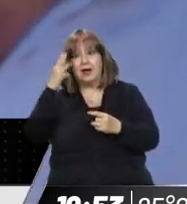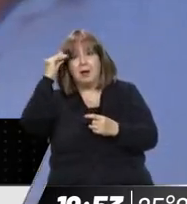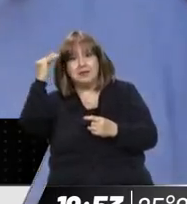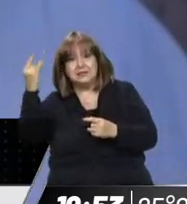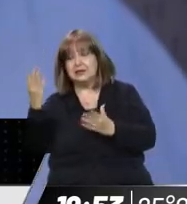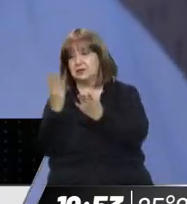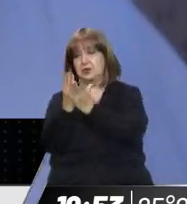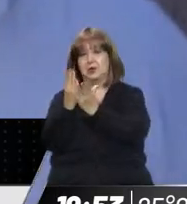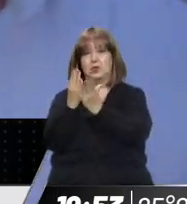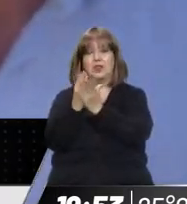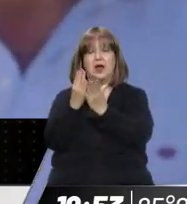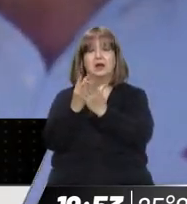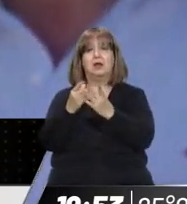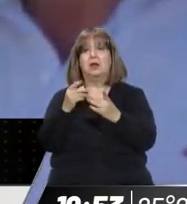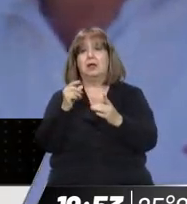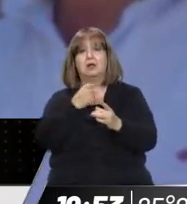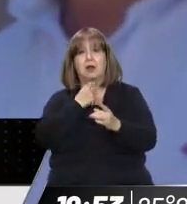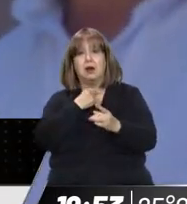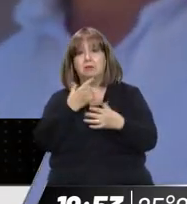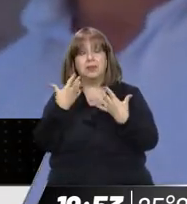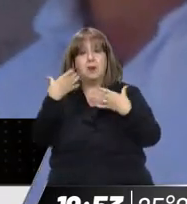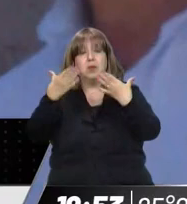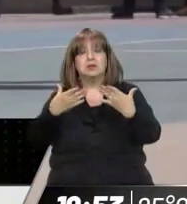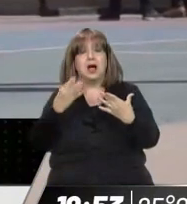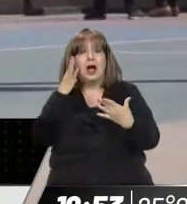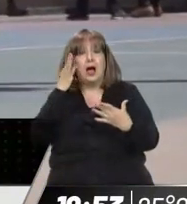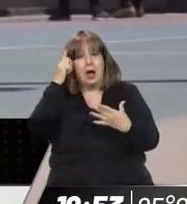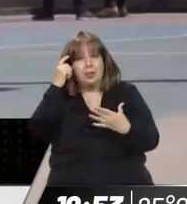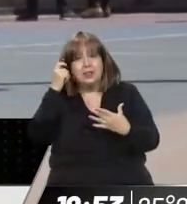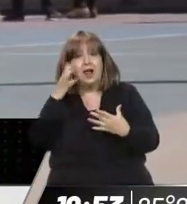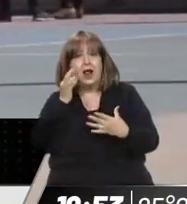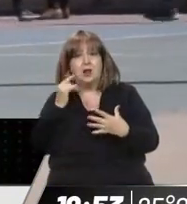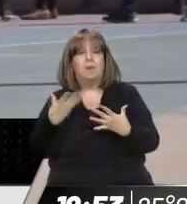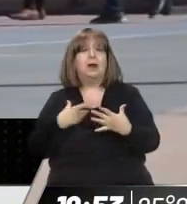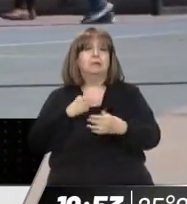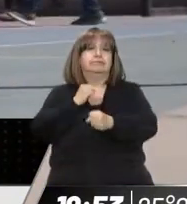capacitarse, aprender oficios que le permitan luego poder tener una salida